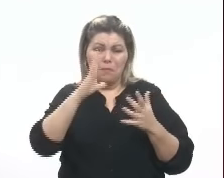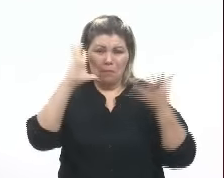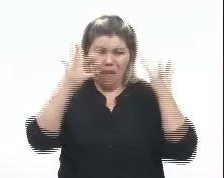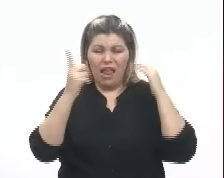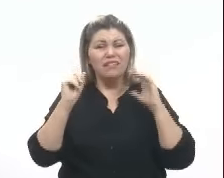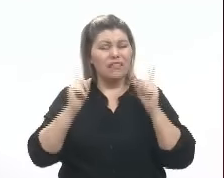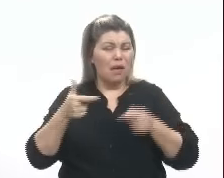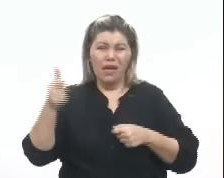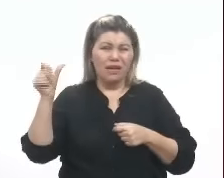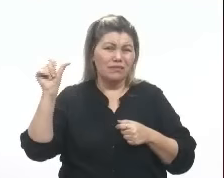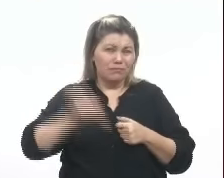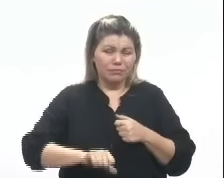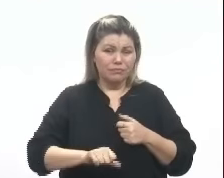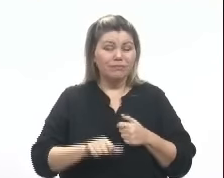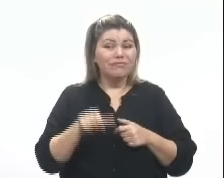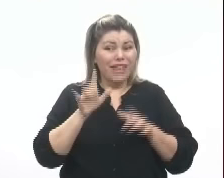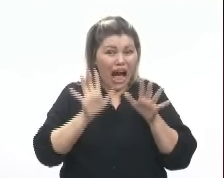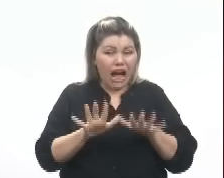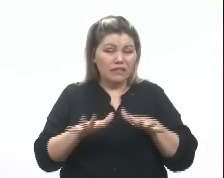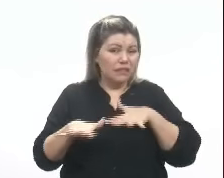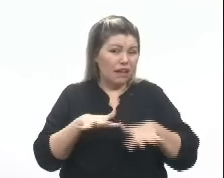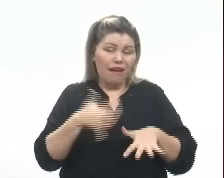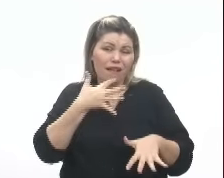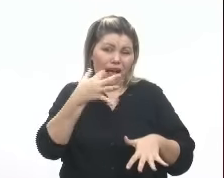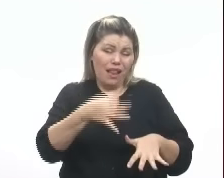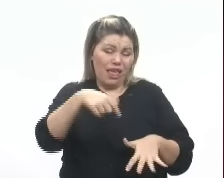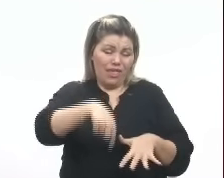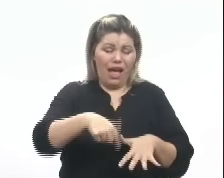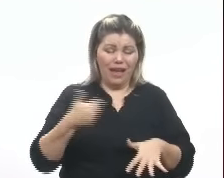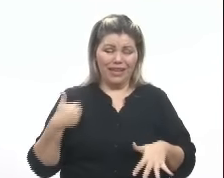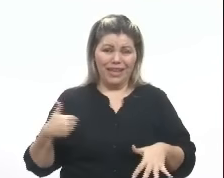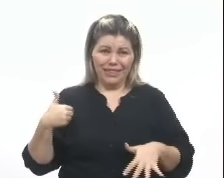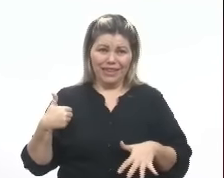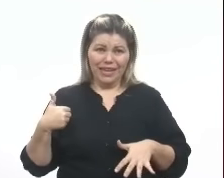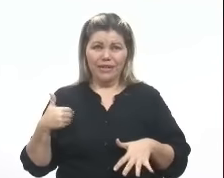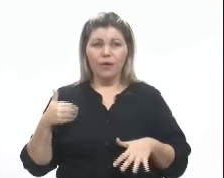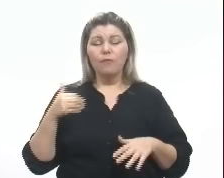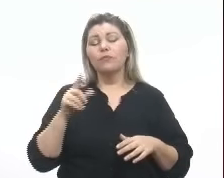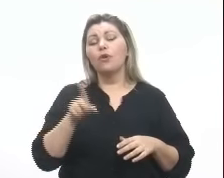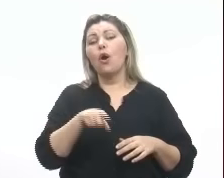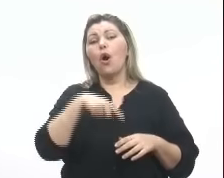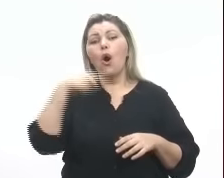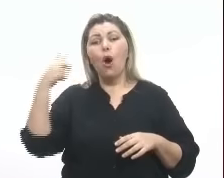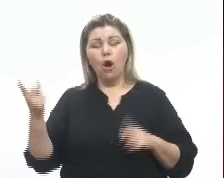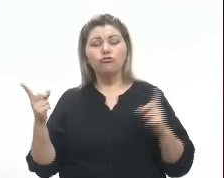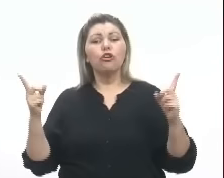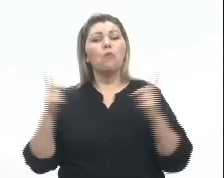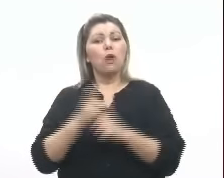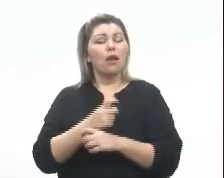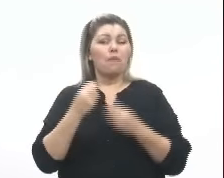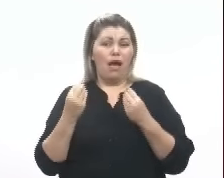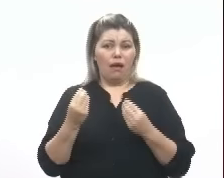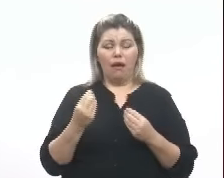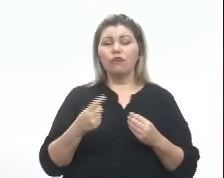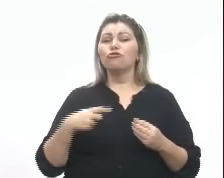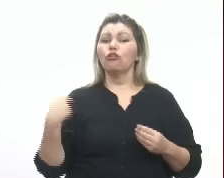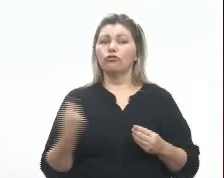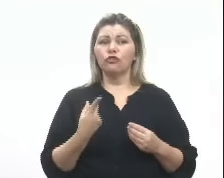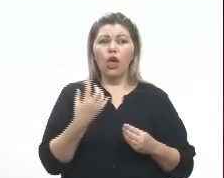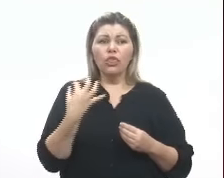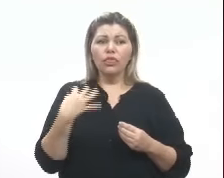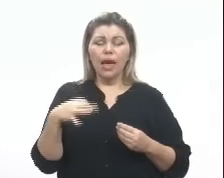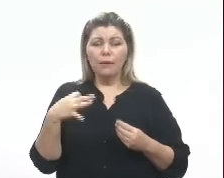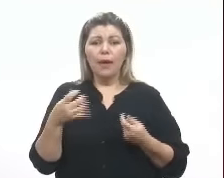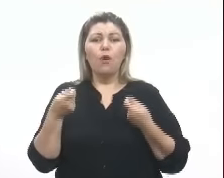Esta es la realidad que está pasando hoy en la República Argentina. El otro problema que tenemos es, como se dice acá, le tenemos que dar